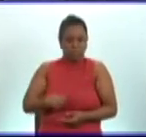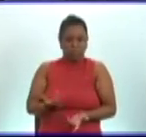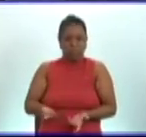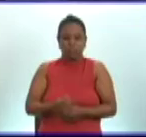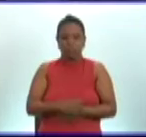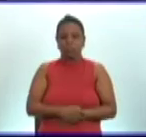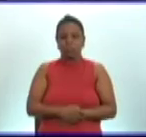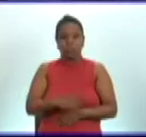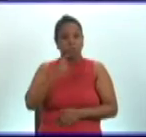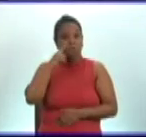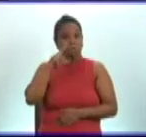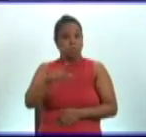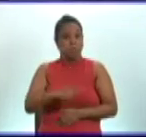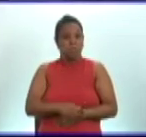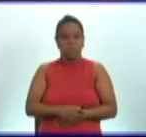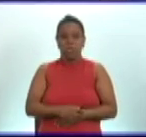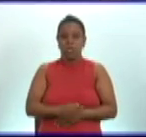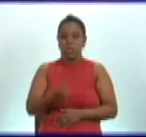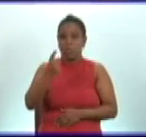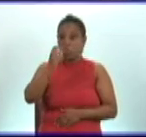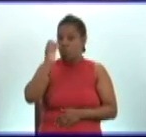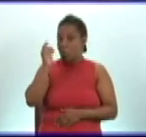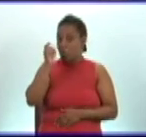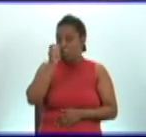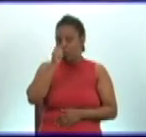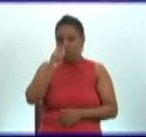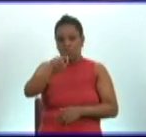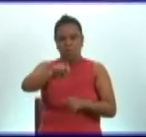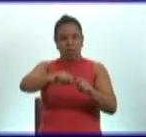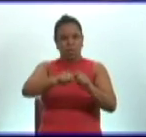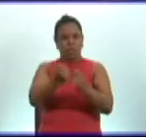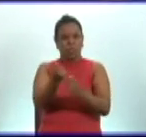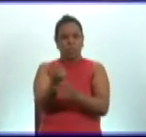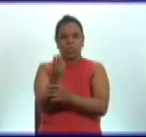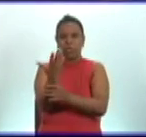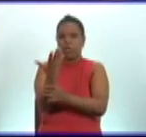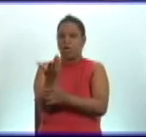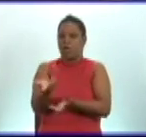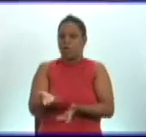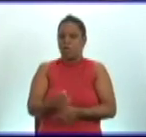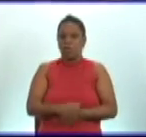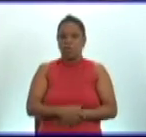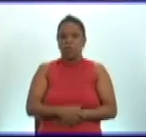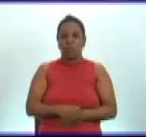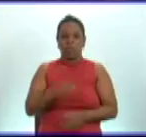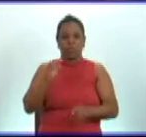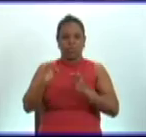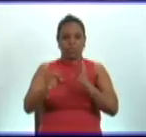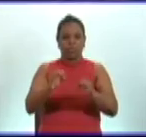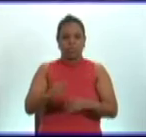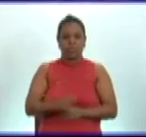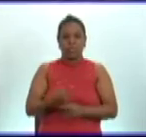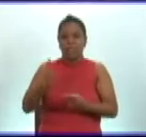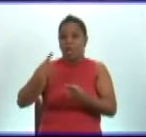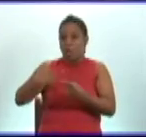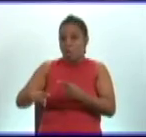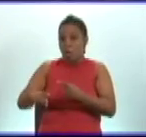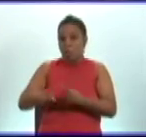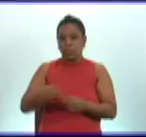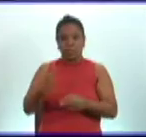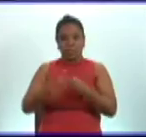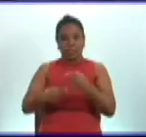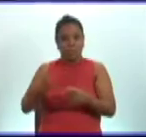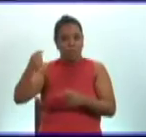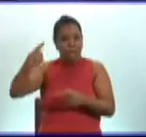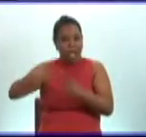Mire, uno de ellos arrancó una rosa de aquí de mi rosal. Pero había otros que estaban haciendo algo peor. ¿Sí o